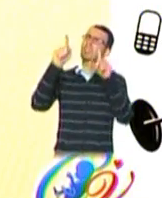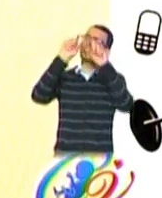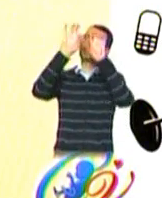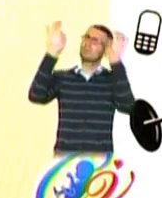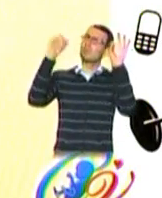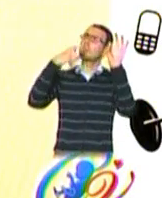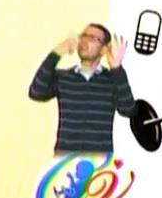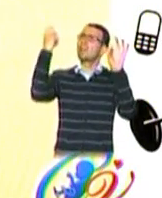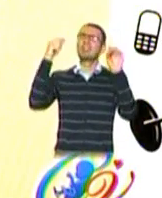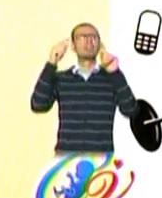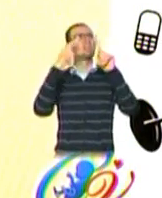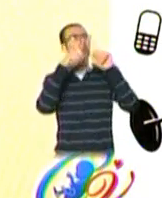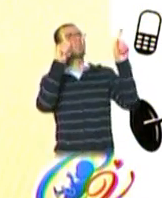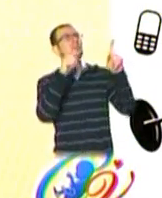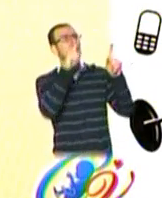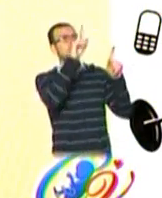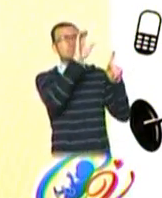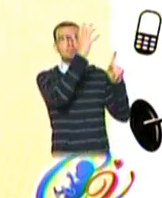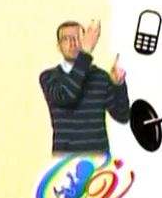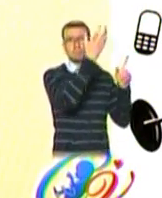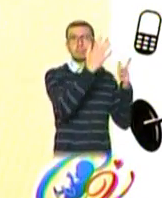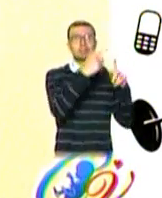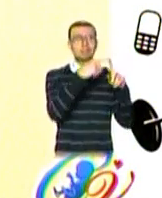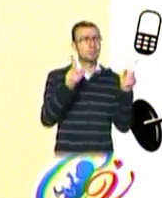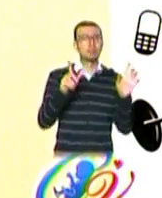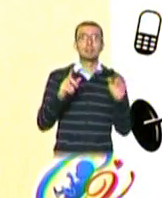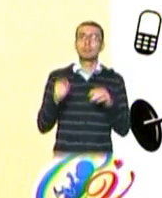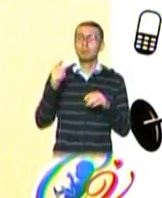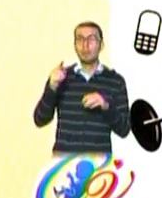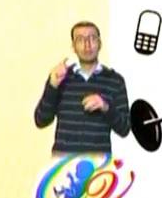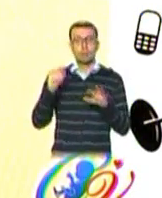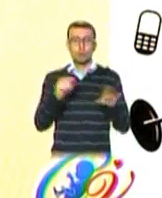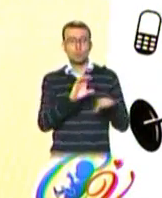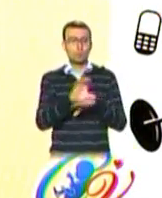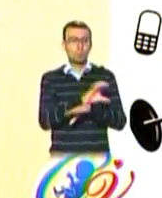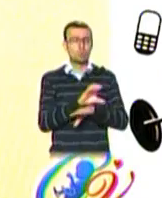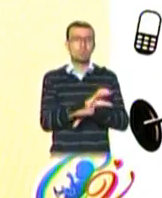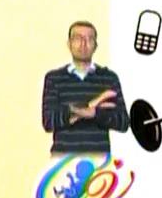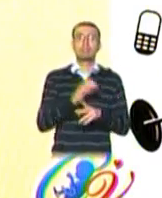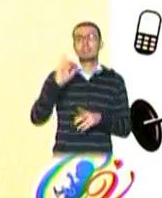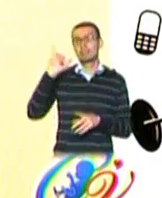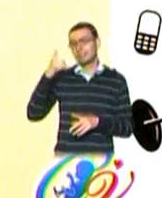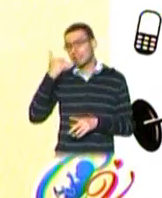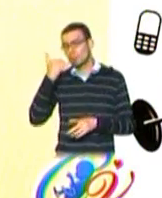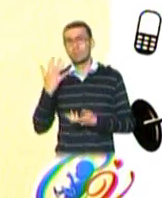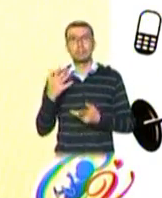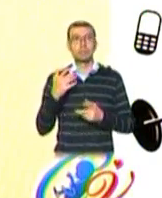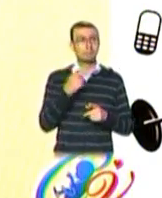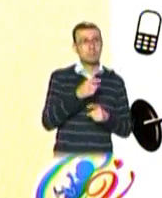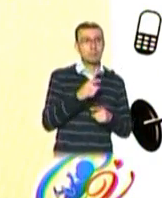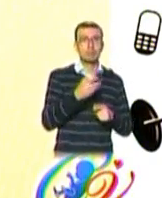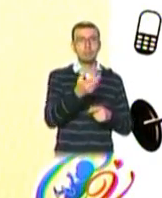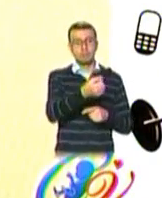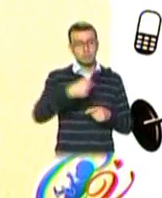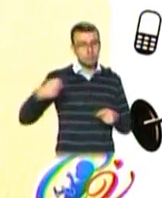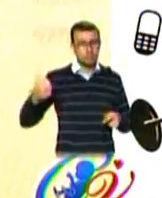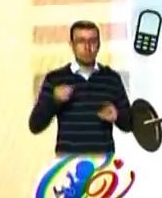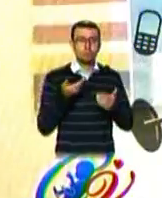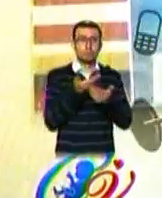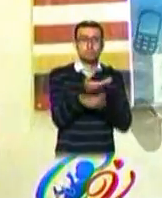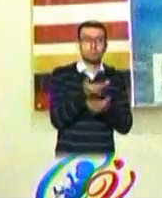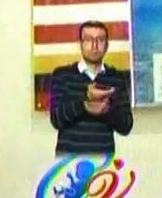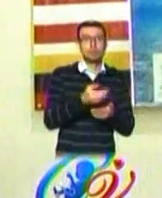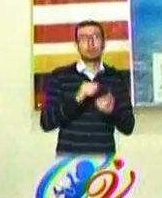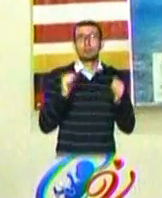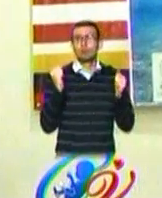conceptos, como el computador, el celular, como el televisor, como el microondas, como la señora